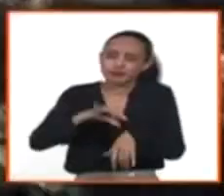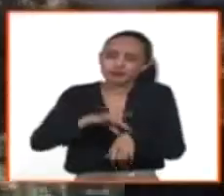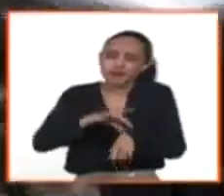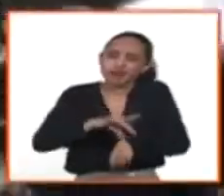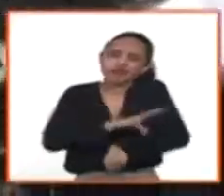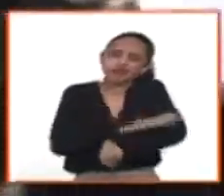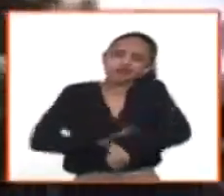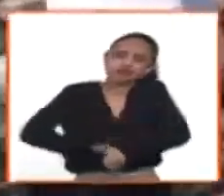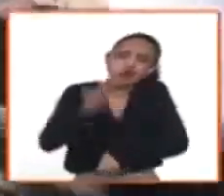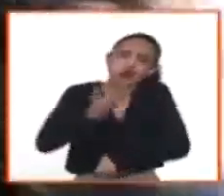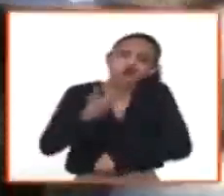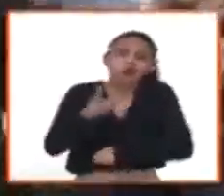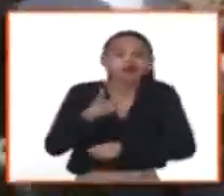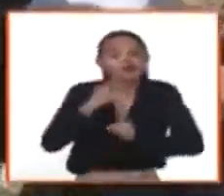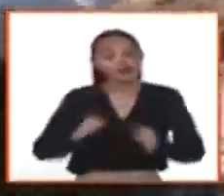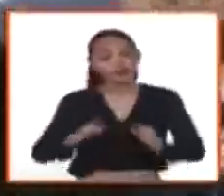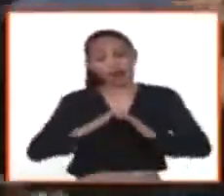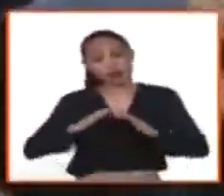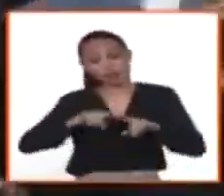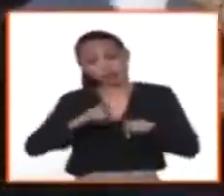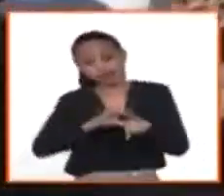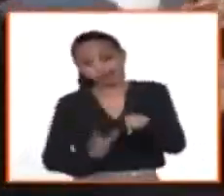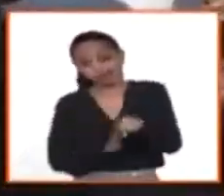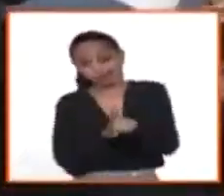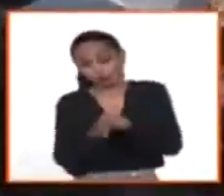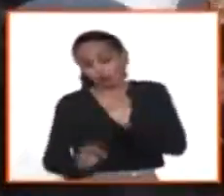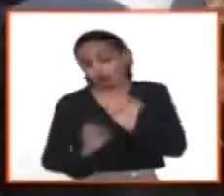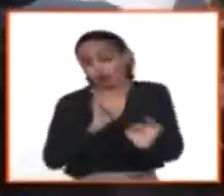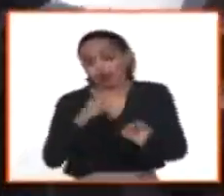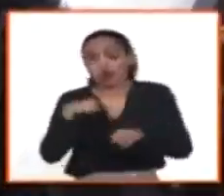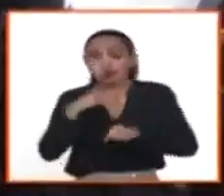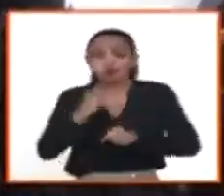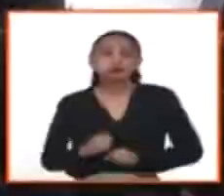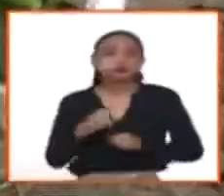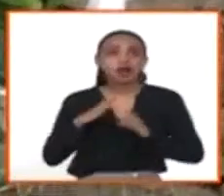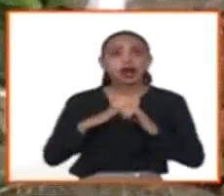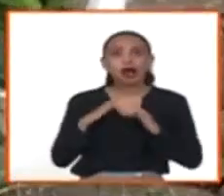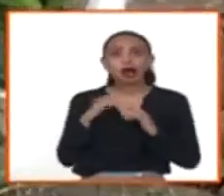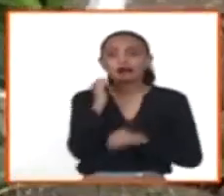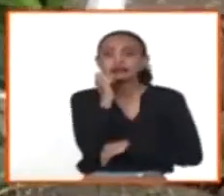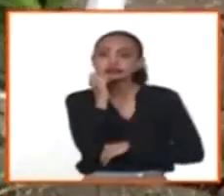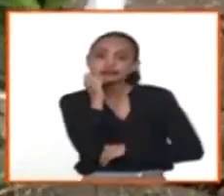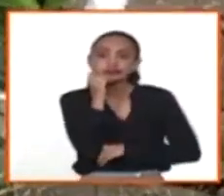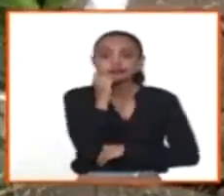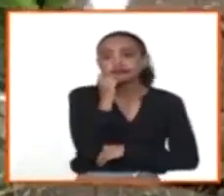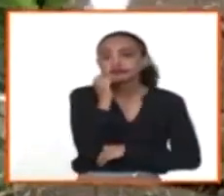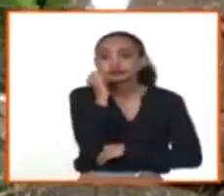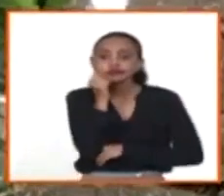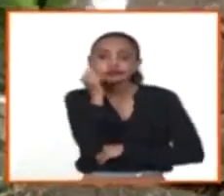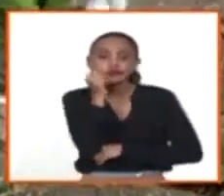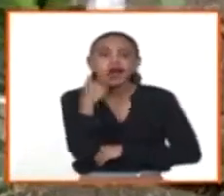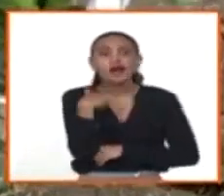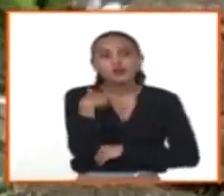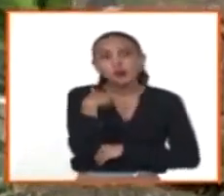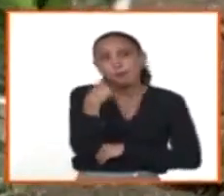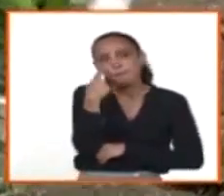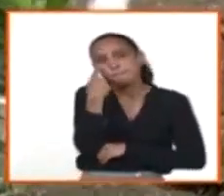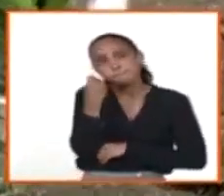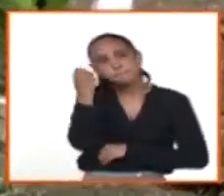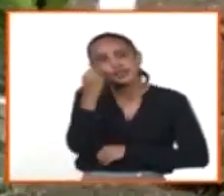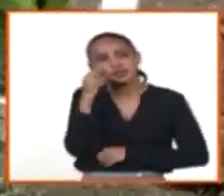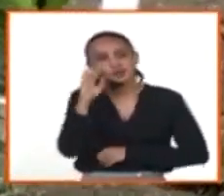liberaron. Y yo, bueno, por supuesto, estaba sin hacer nada en la casa, entonces vine para acá al frente y empecé a dar